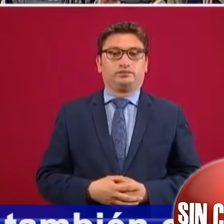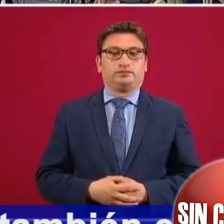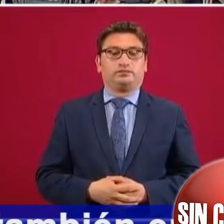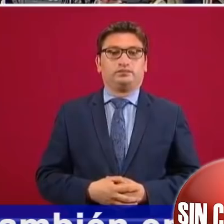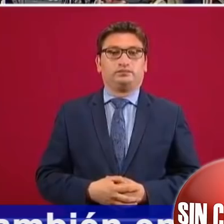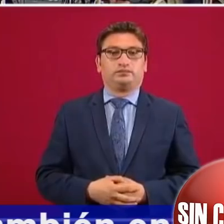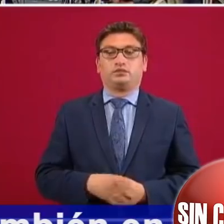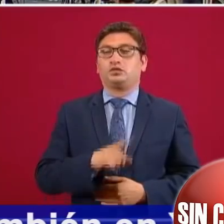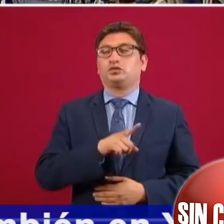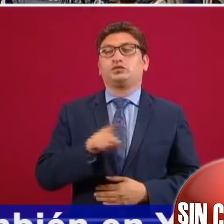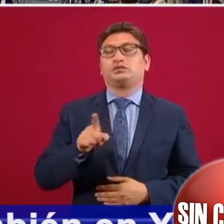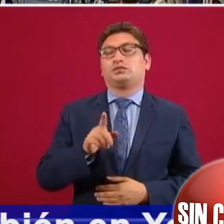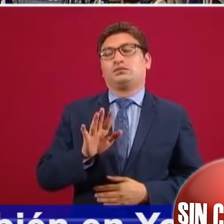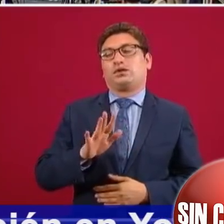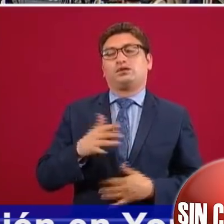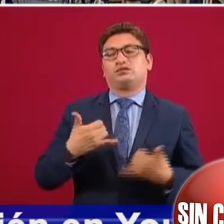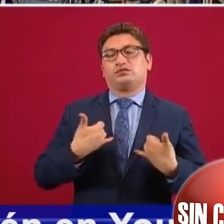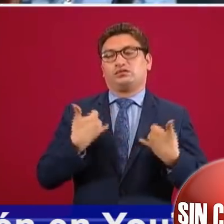están jóvenes,